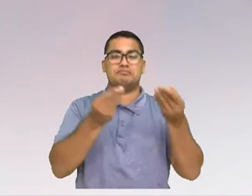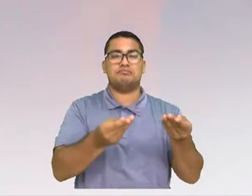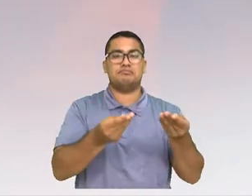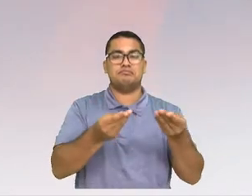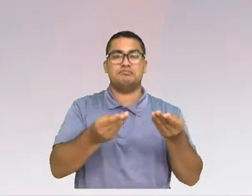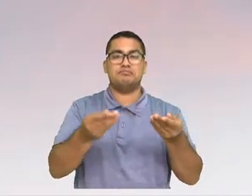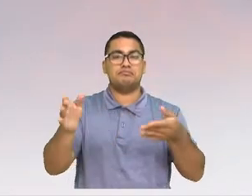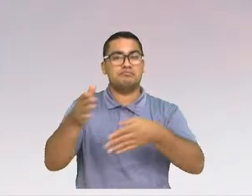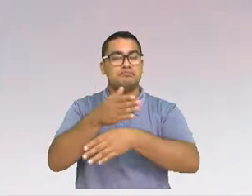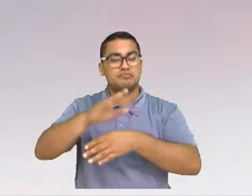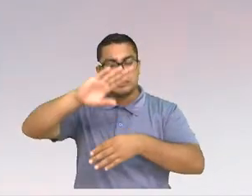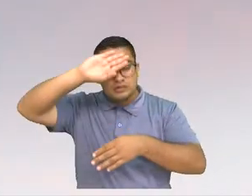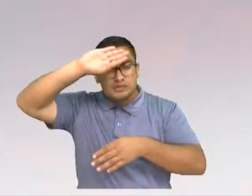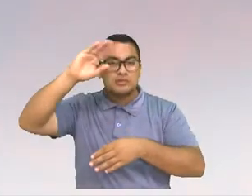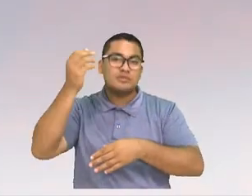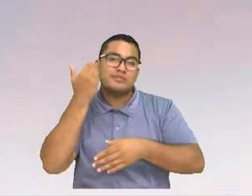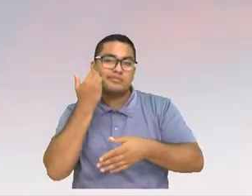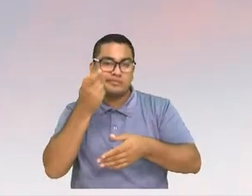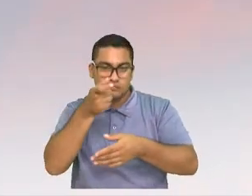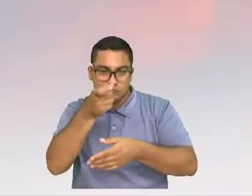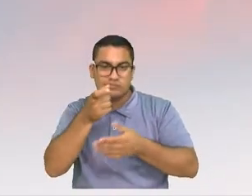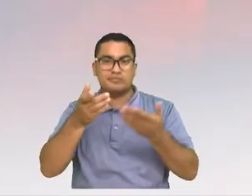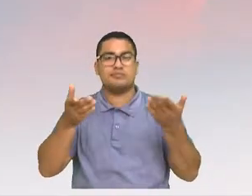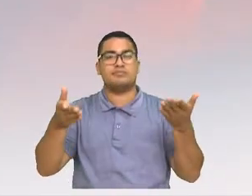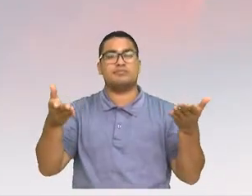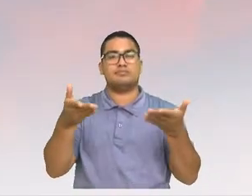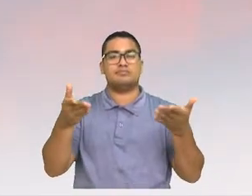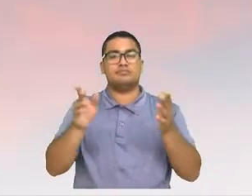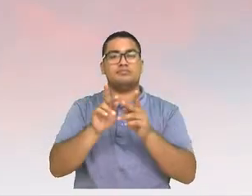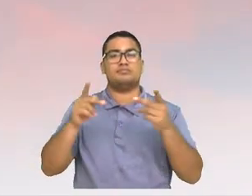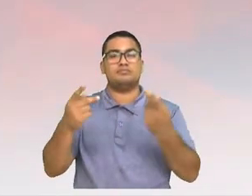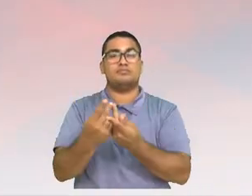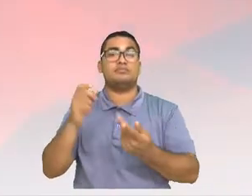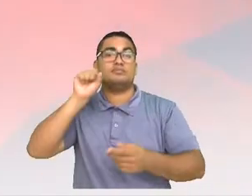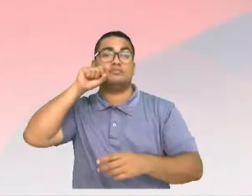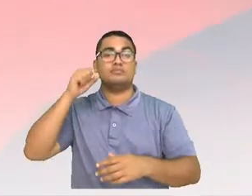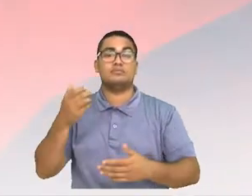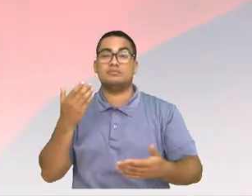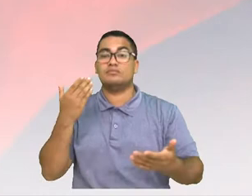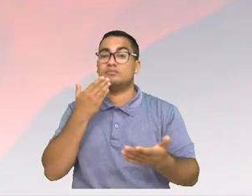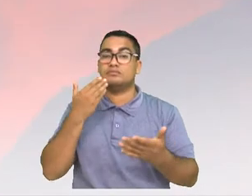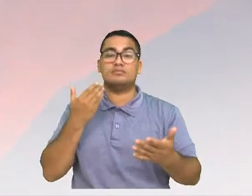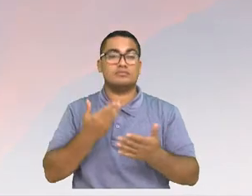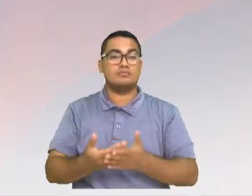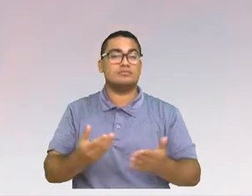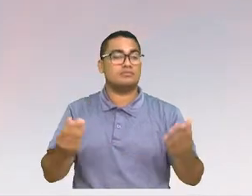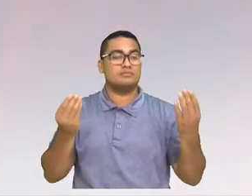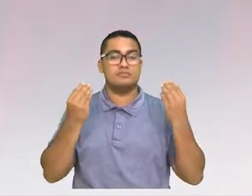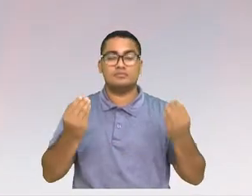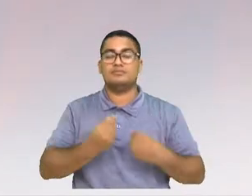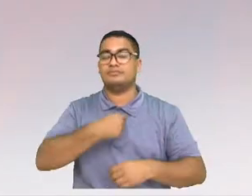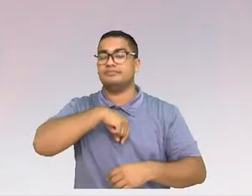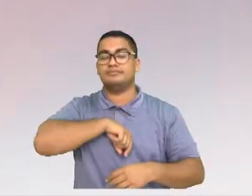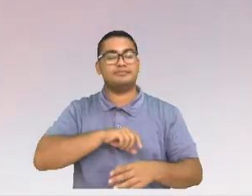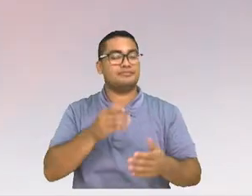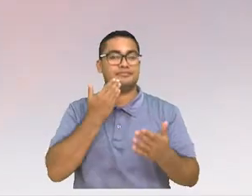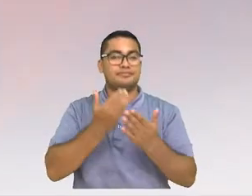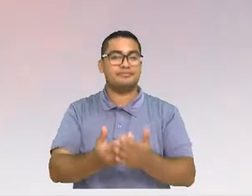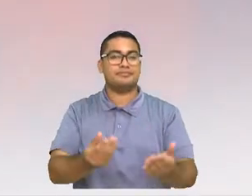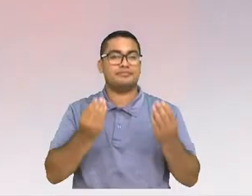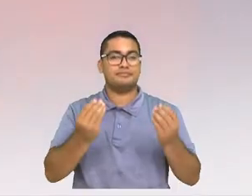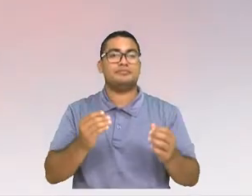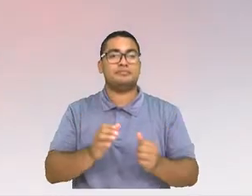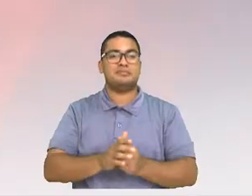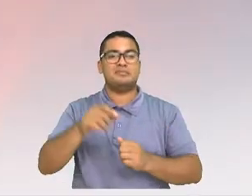térmica del gobierno y pueblo de Taiwán. Expresamos nuestro profundo agradecimiento.